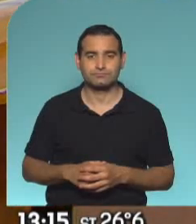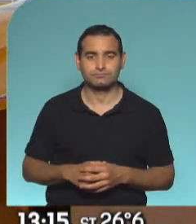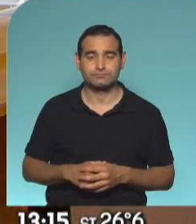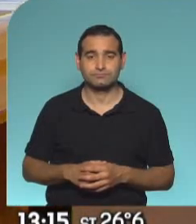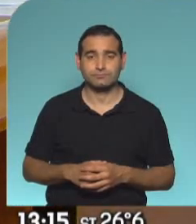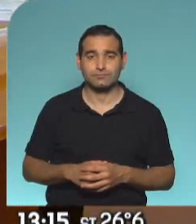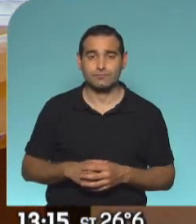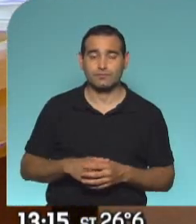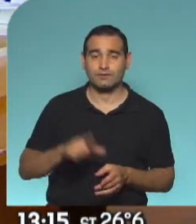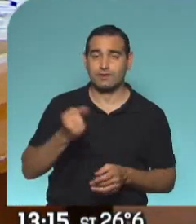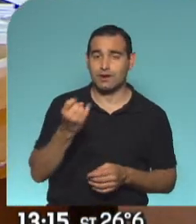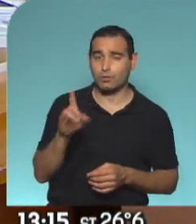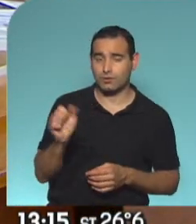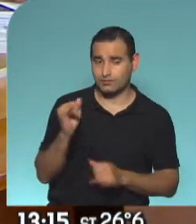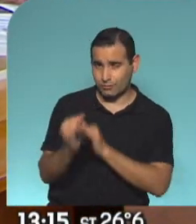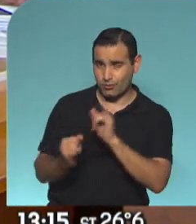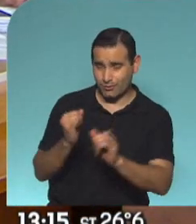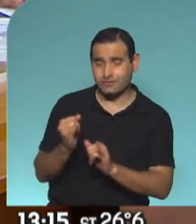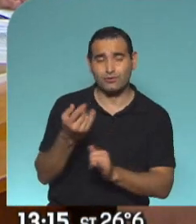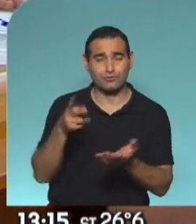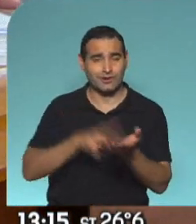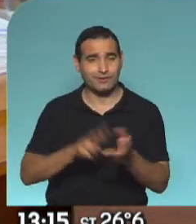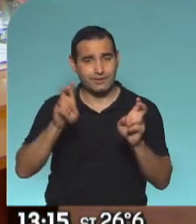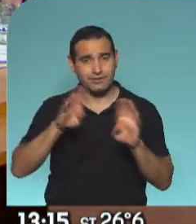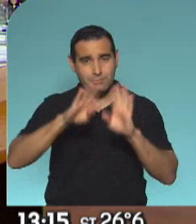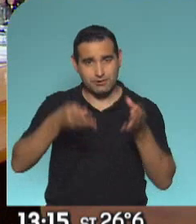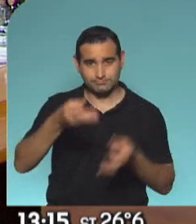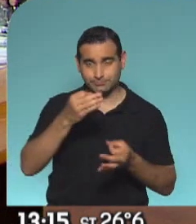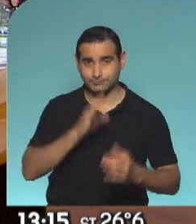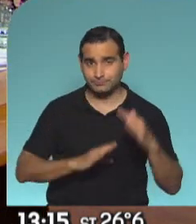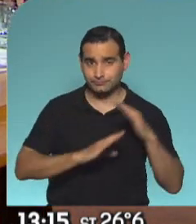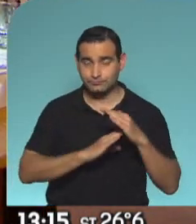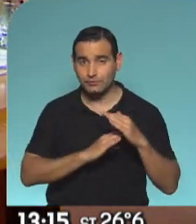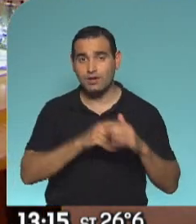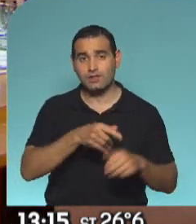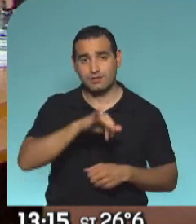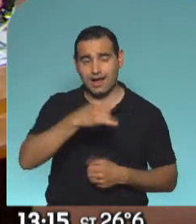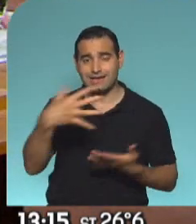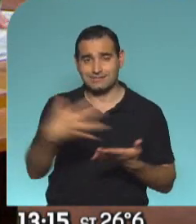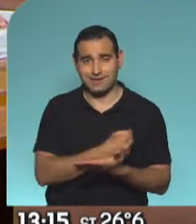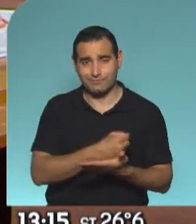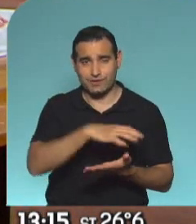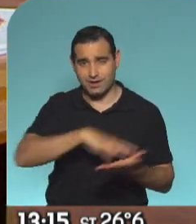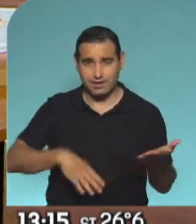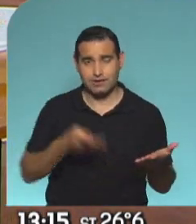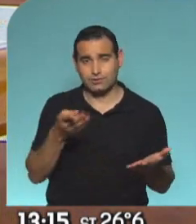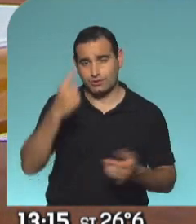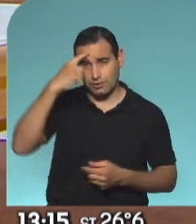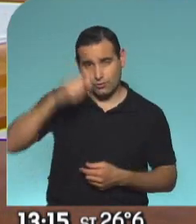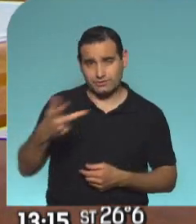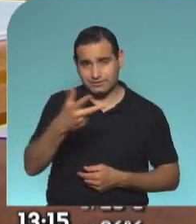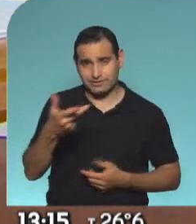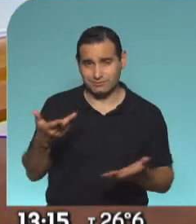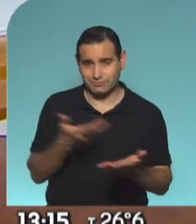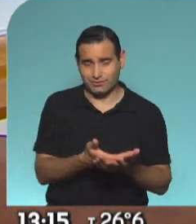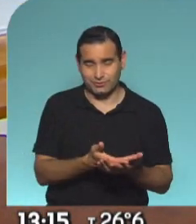Lo anticipó Laura Maiocchi, nos volvemos a ocupar del tema de la Corte Suprema de Justicia, que habilitó justamente el pedido de per saltum por parte de